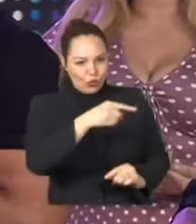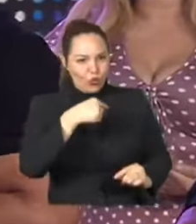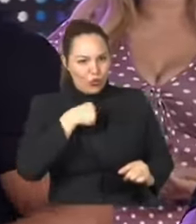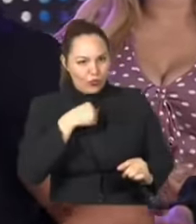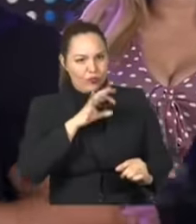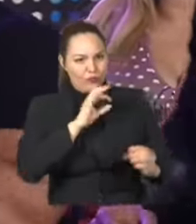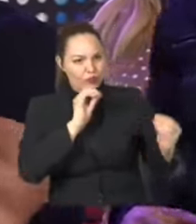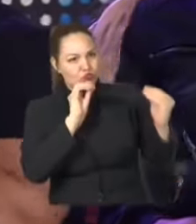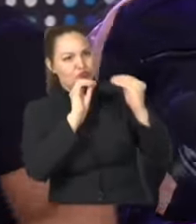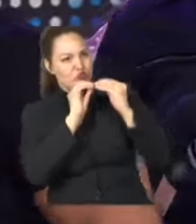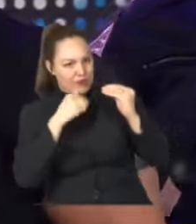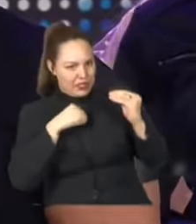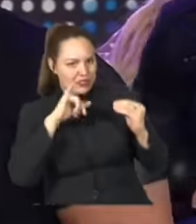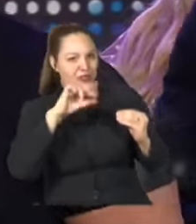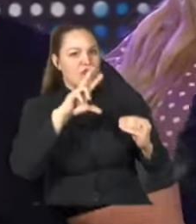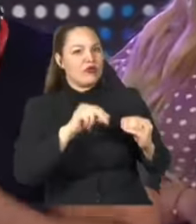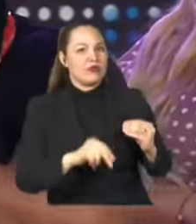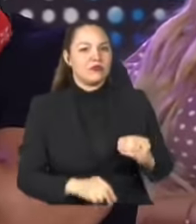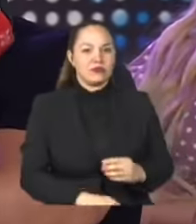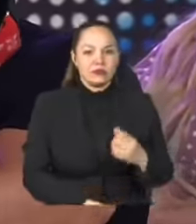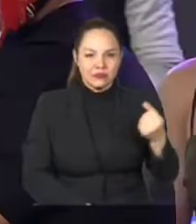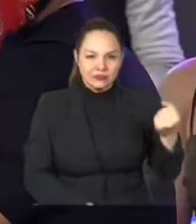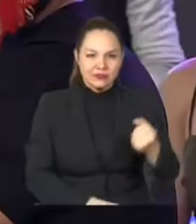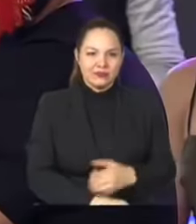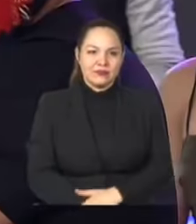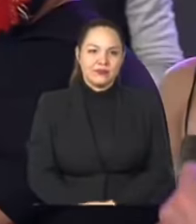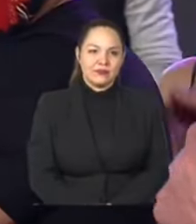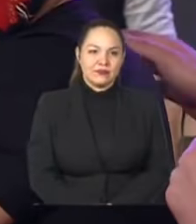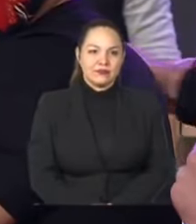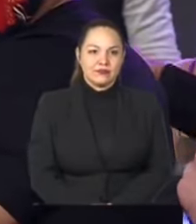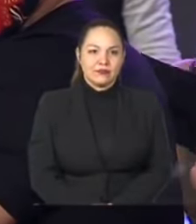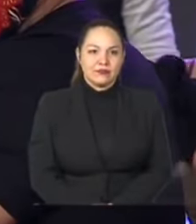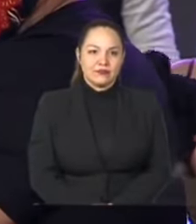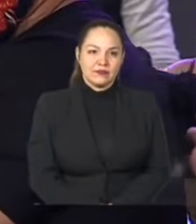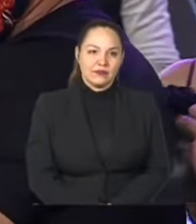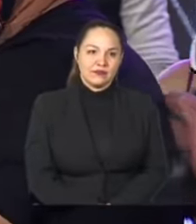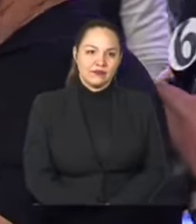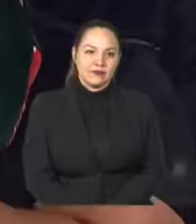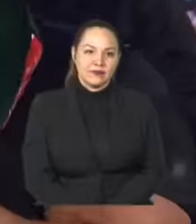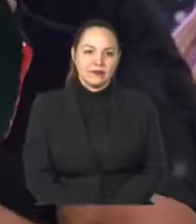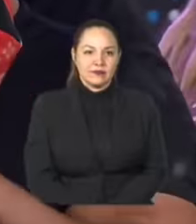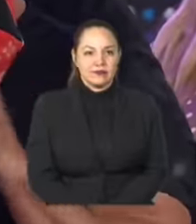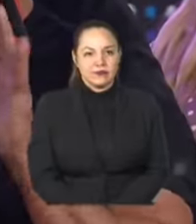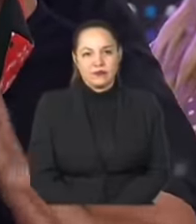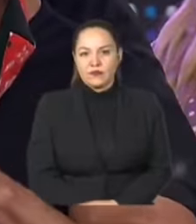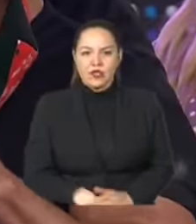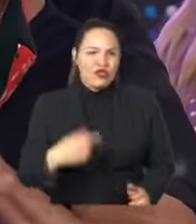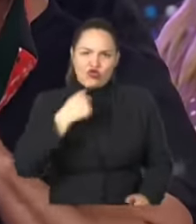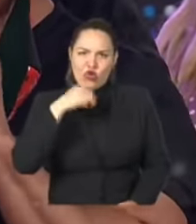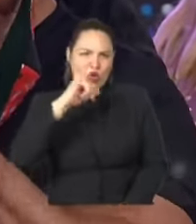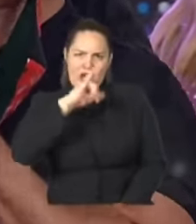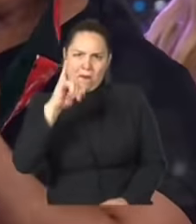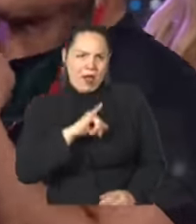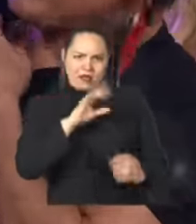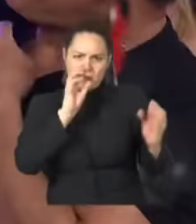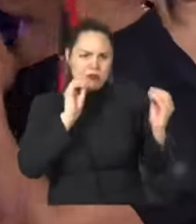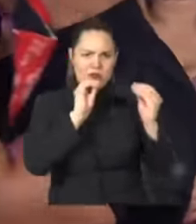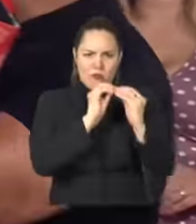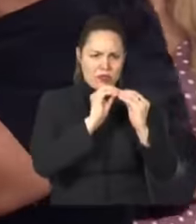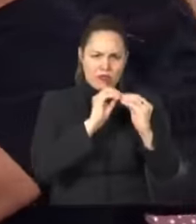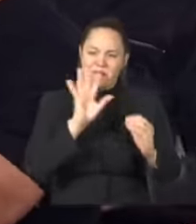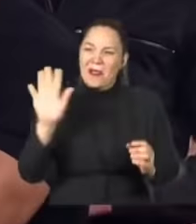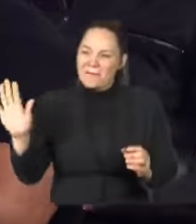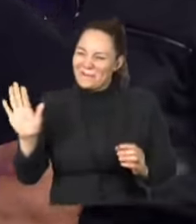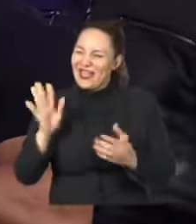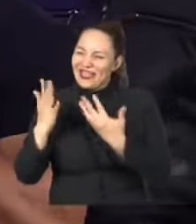beso? Dilo. La vez pasada. Oye, mira, Conan tiene... Yo nunca te he pedido un beso. Tú nomás